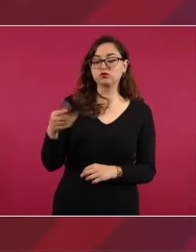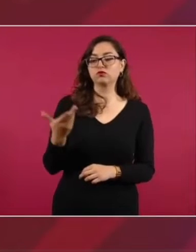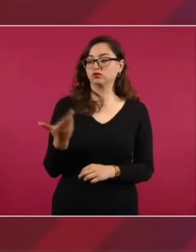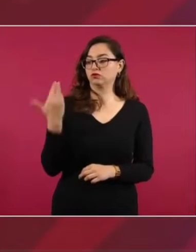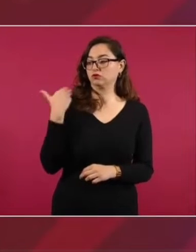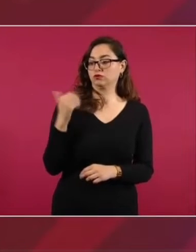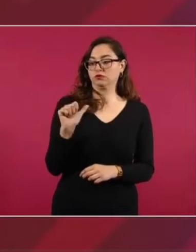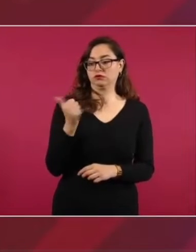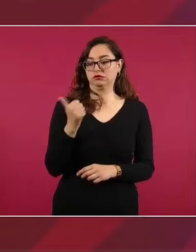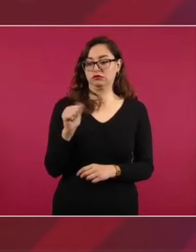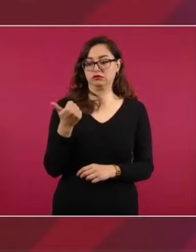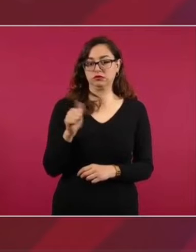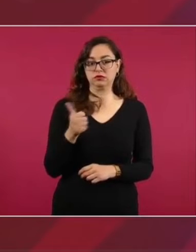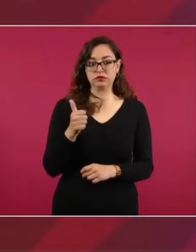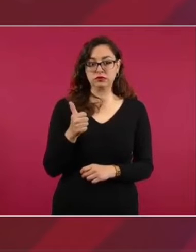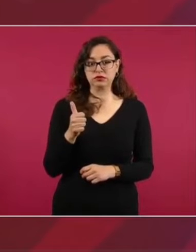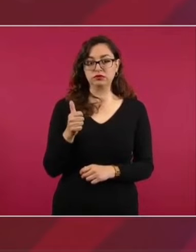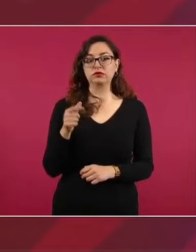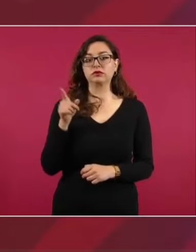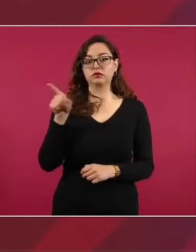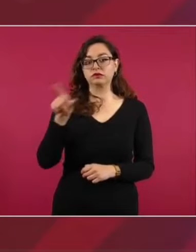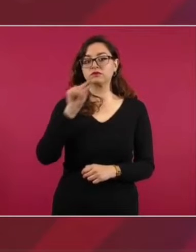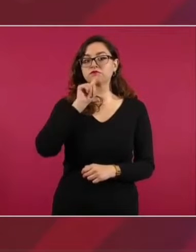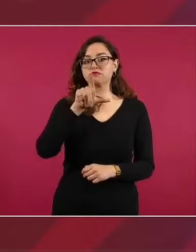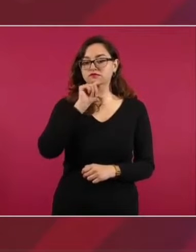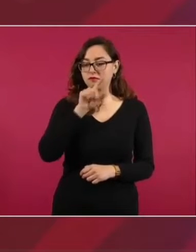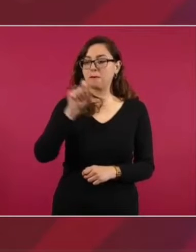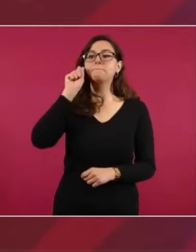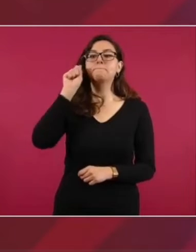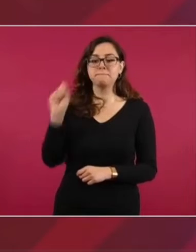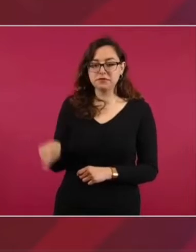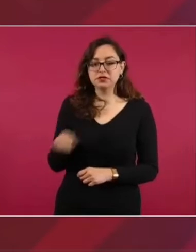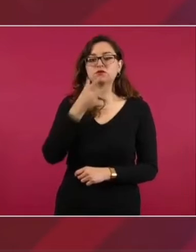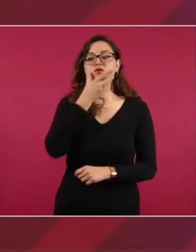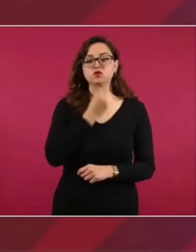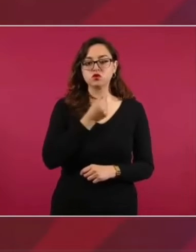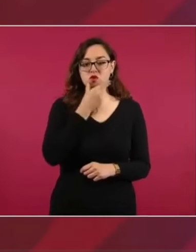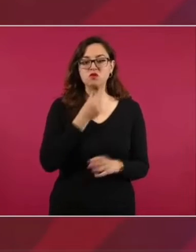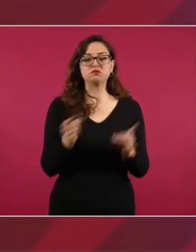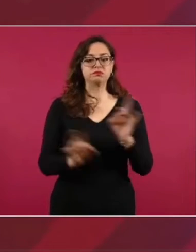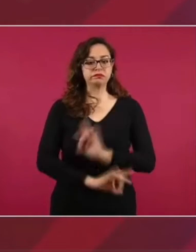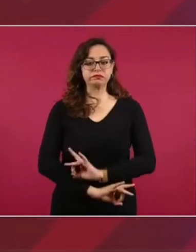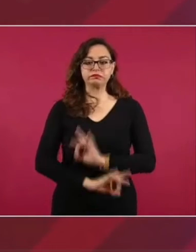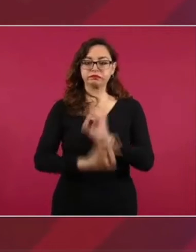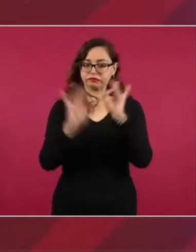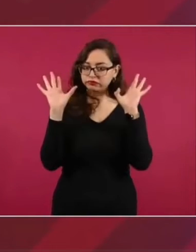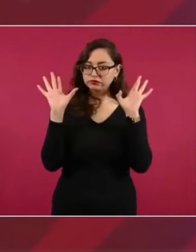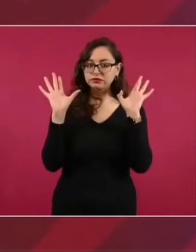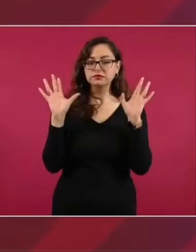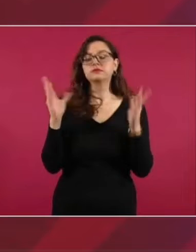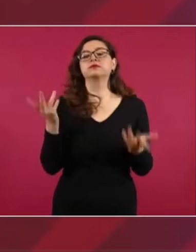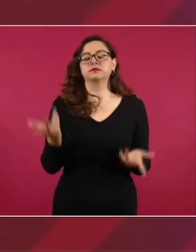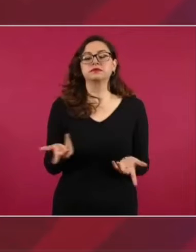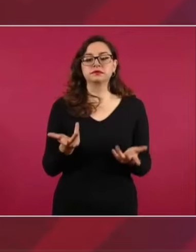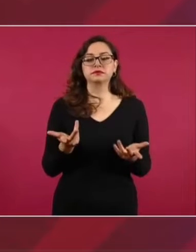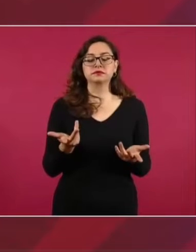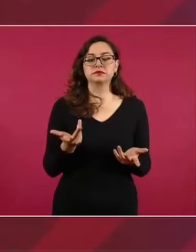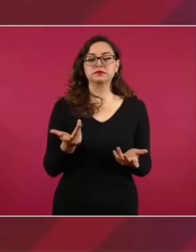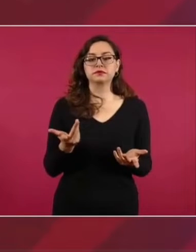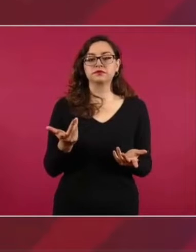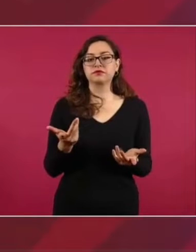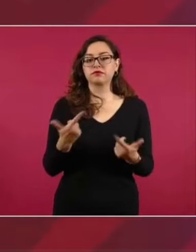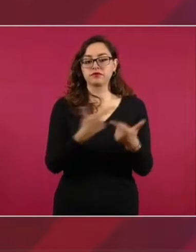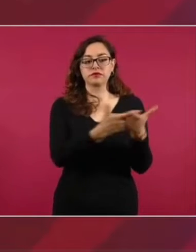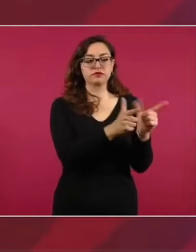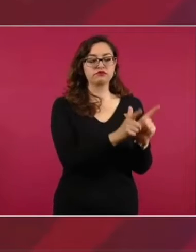de agosto en Ixtlahuacán del Río, en Jalisco, donde en una actividad criminal